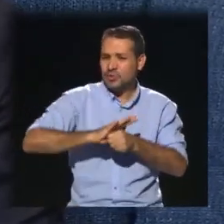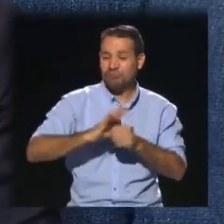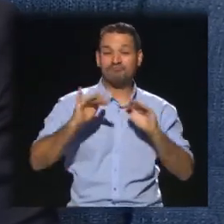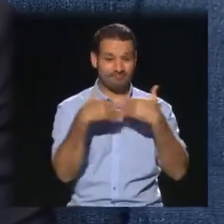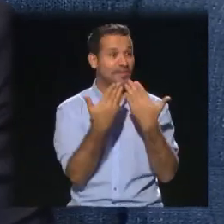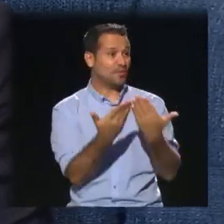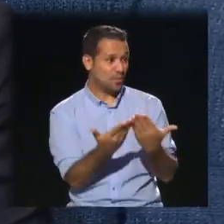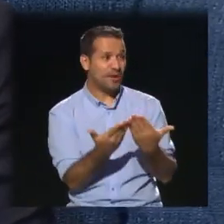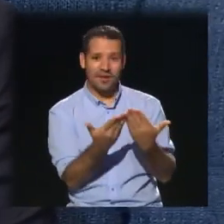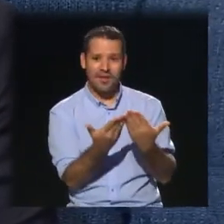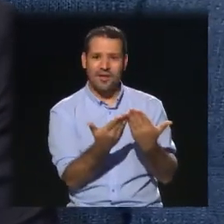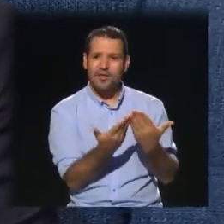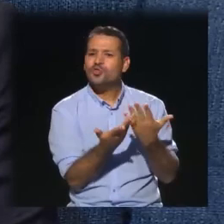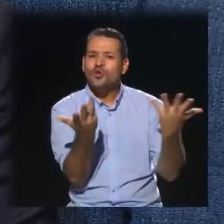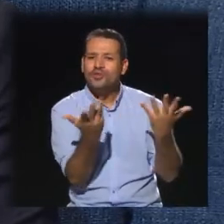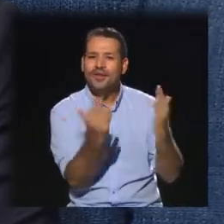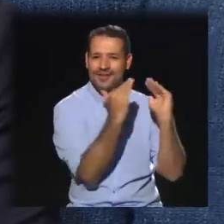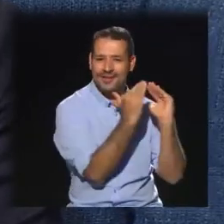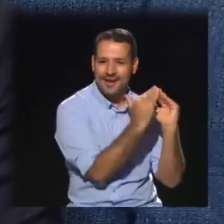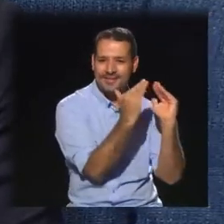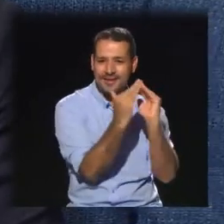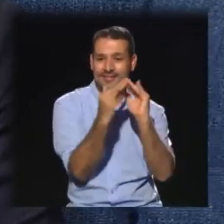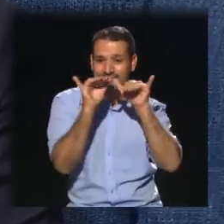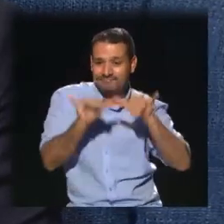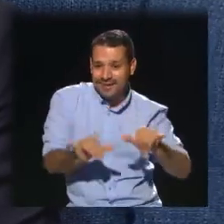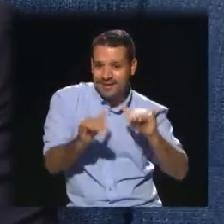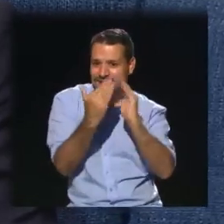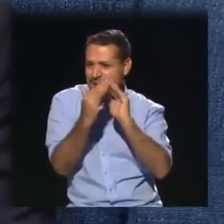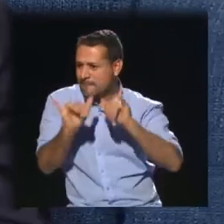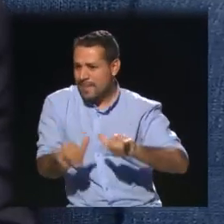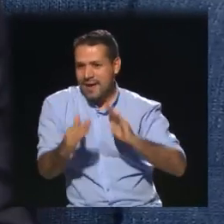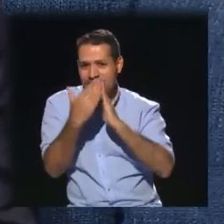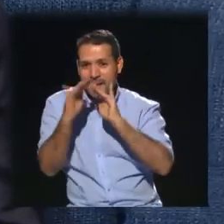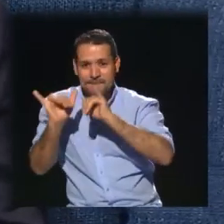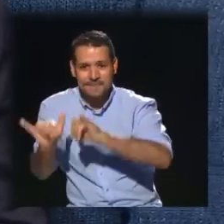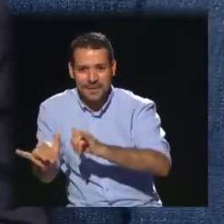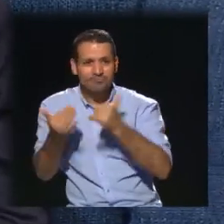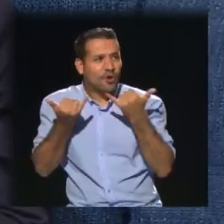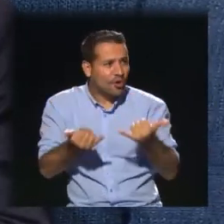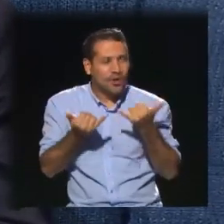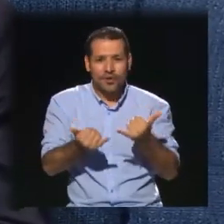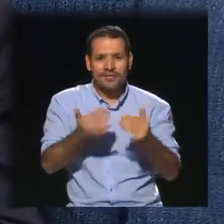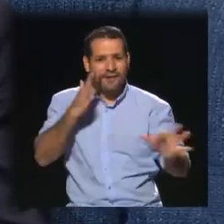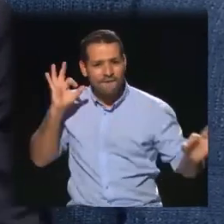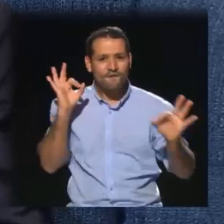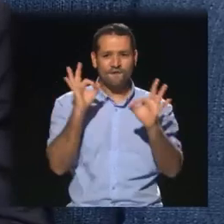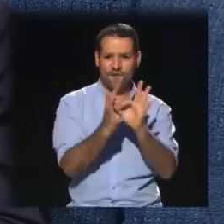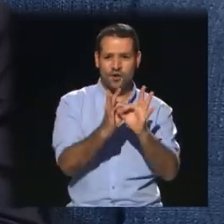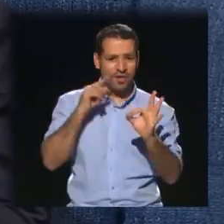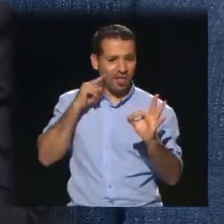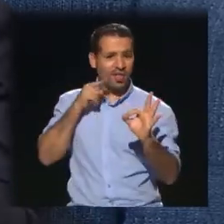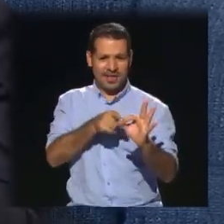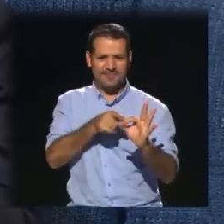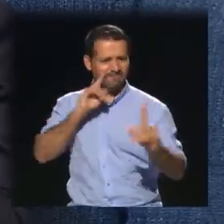está dentro de las familias, está dentro de las casas y no podemos perder de vista eso. Yo creo que no hay que llevar el saber